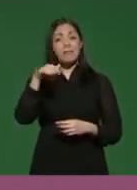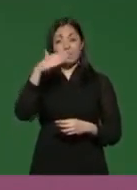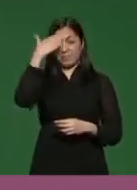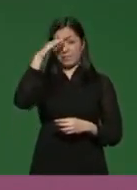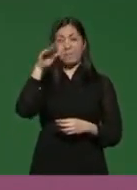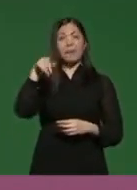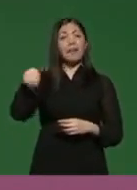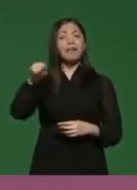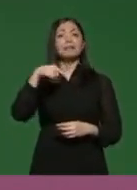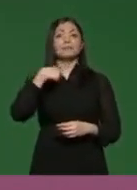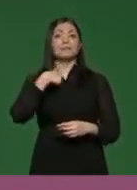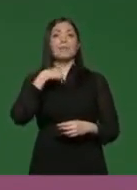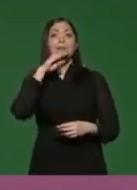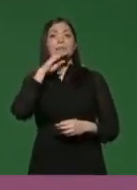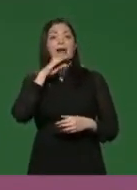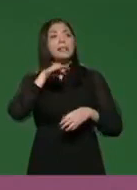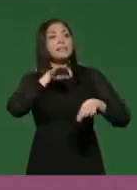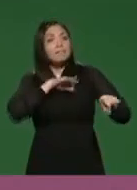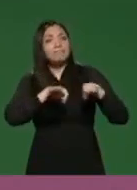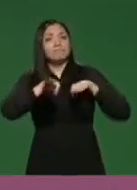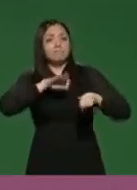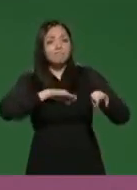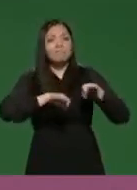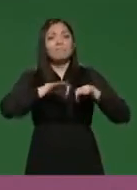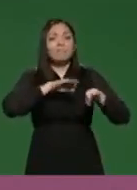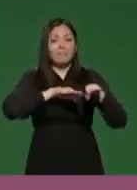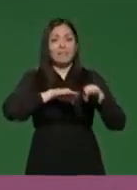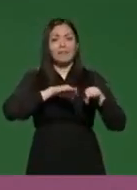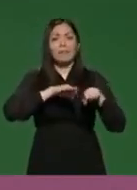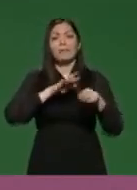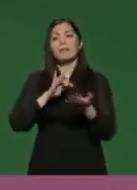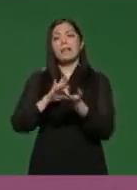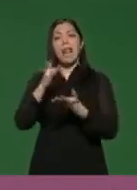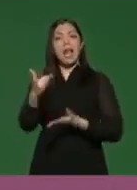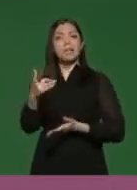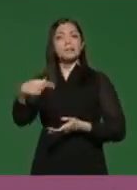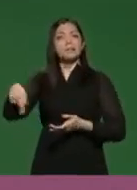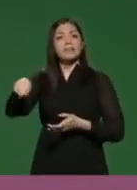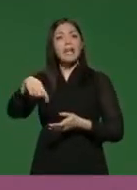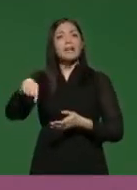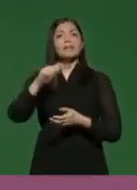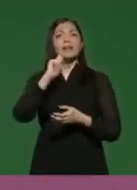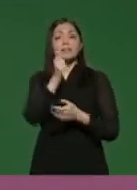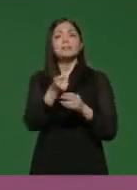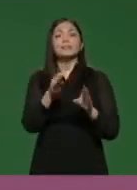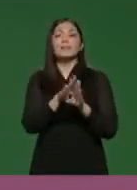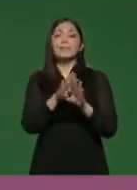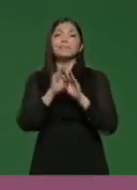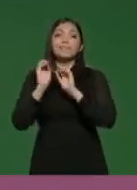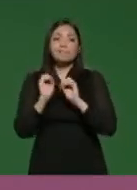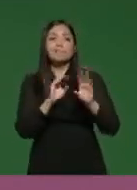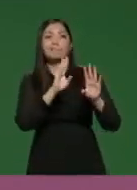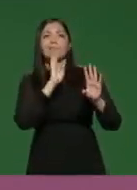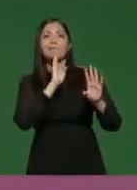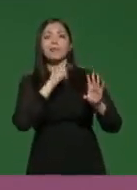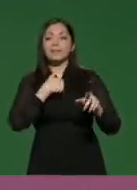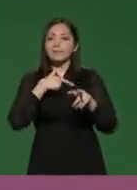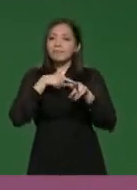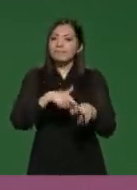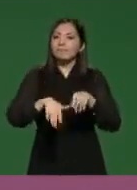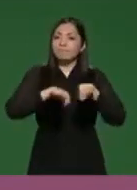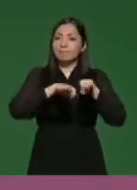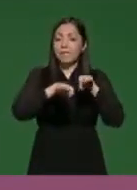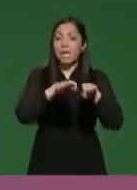tiempo para que su mamá pueda ser parte de este movimiento han valido la pena. Estamos construyendo una historia diferente y la vamos a seguir